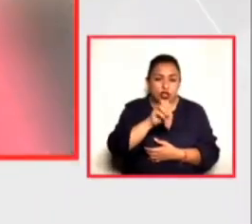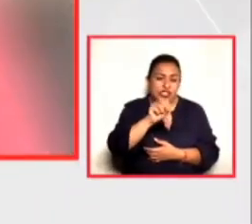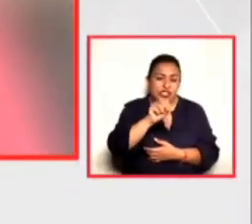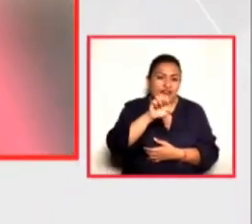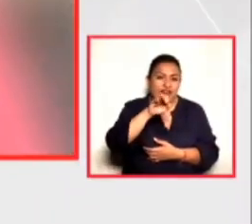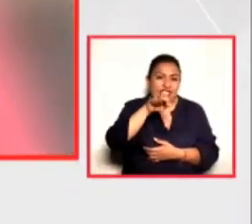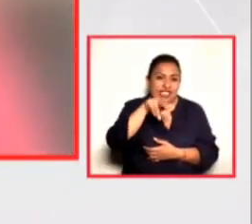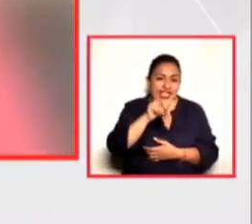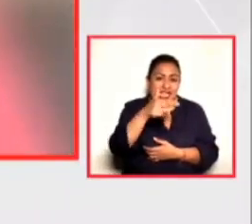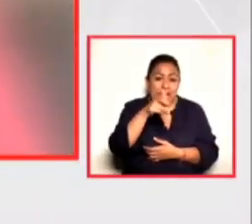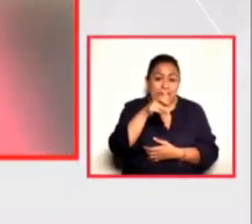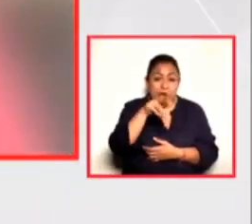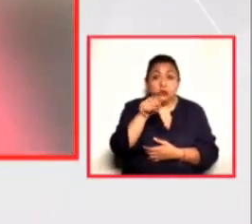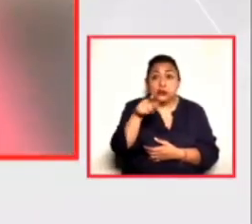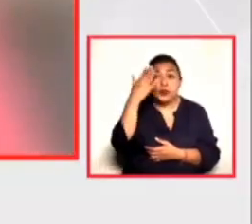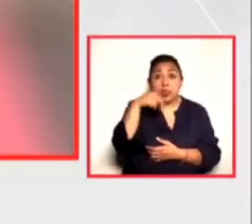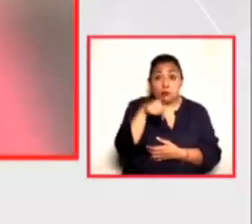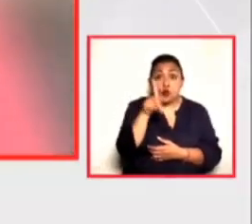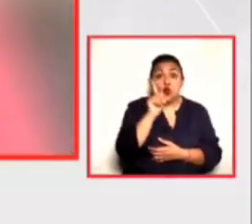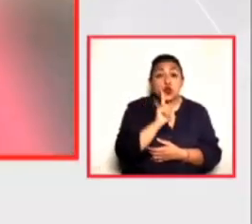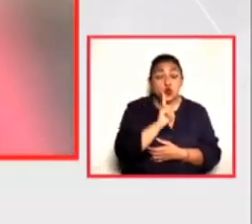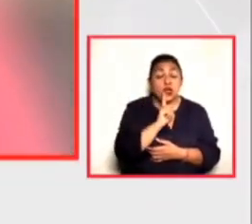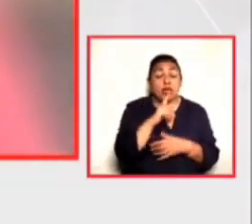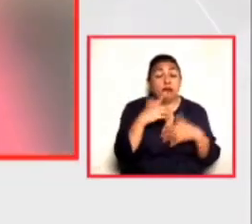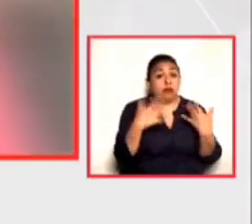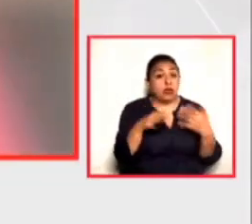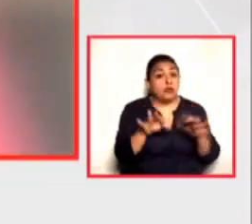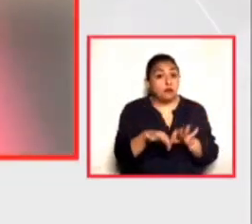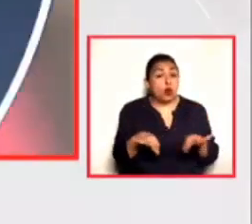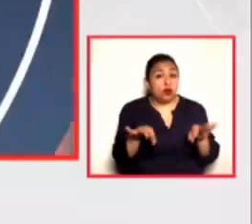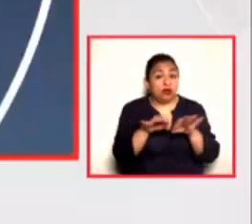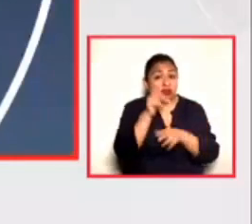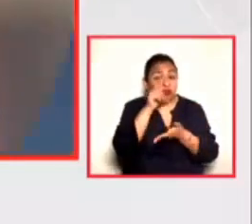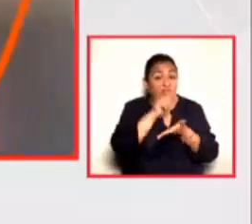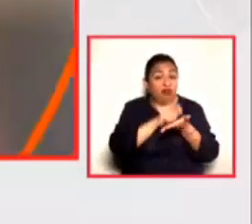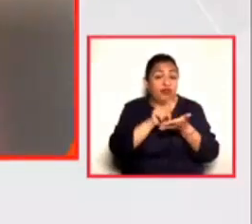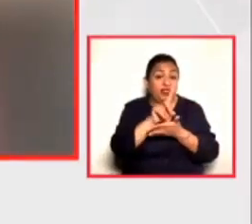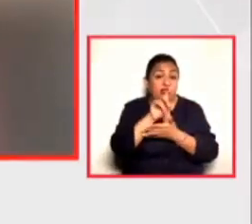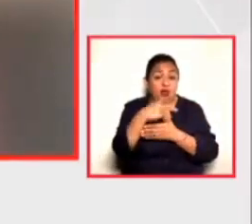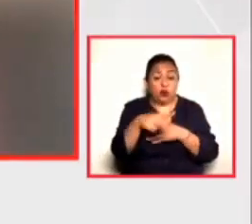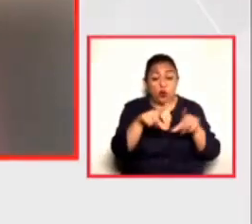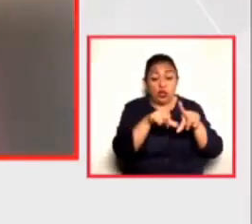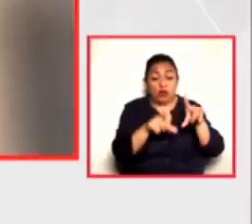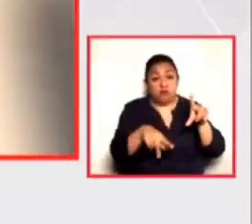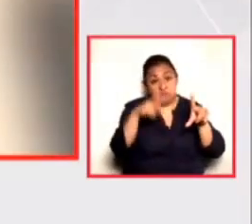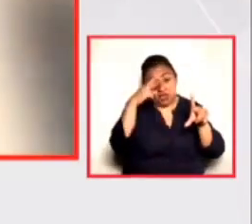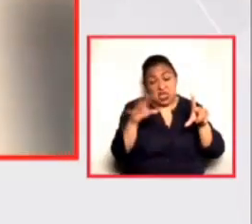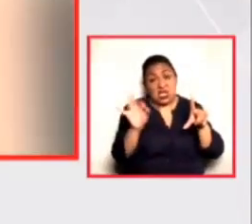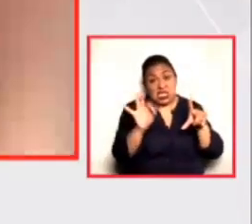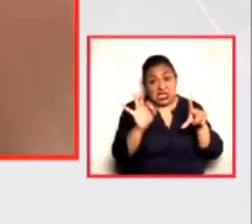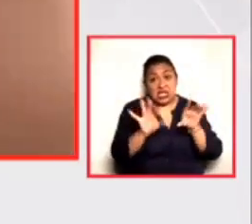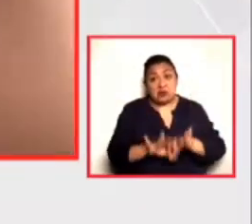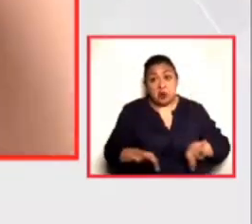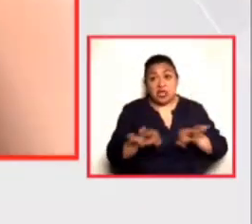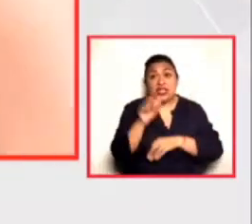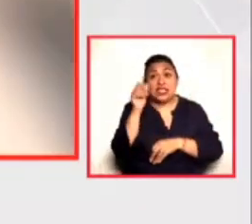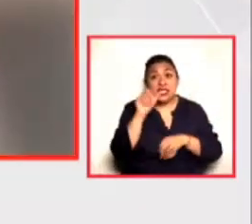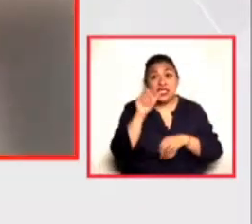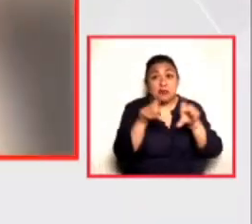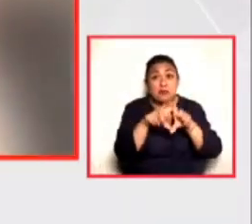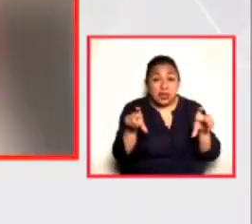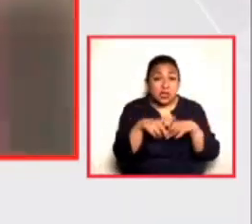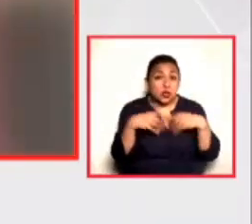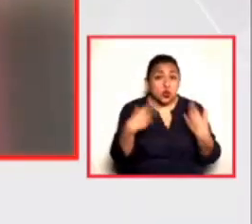dramaturga muy importante, quizás es una de las dramaturgas más importantes de este país. Siempre sus textos están llenos de gran